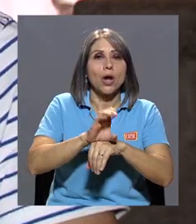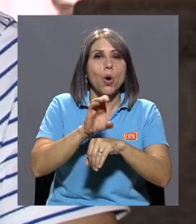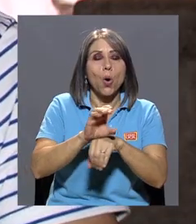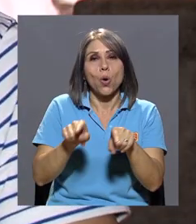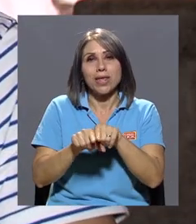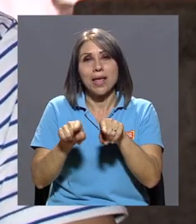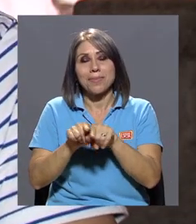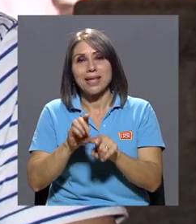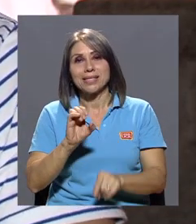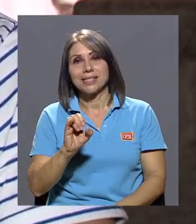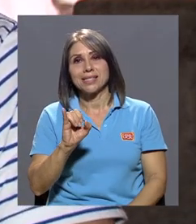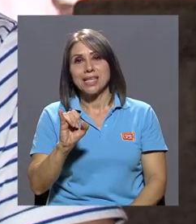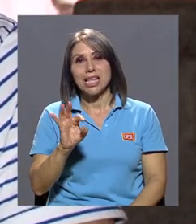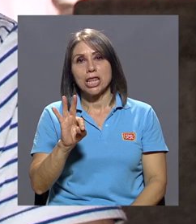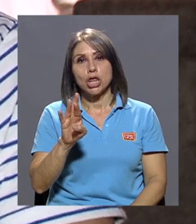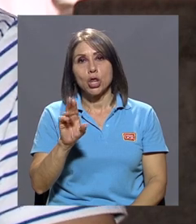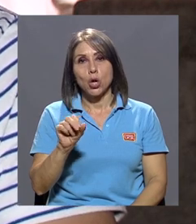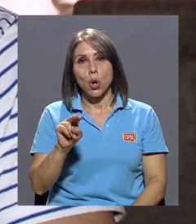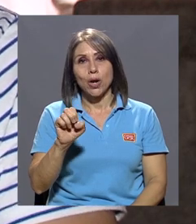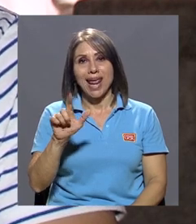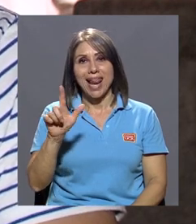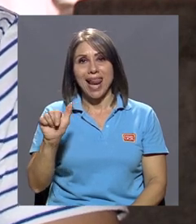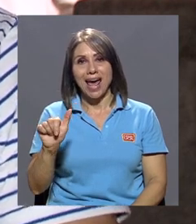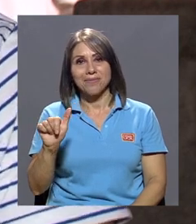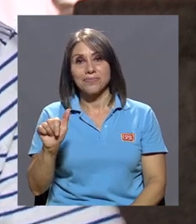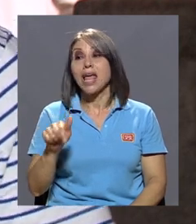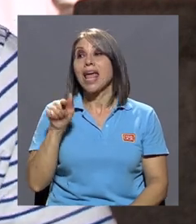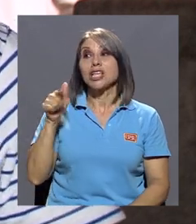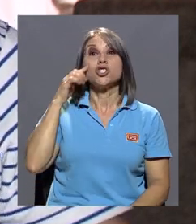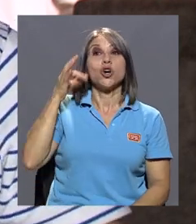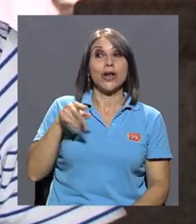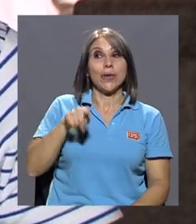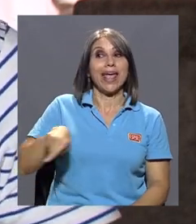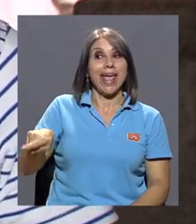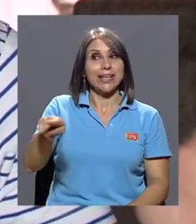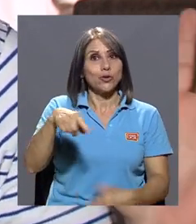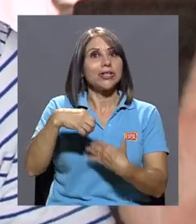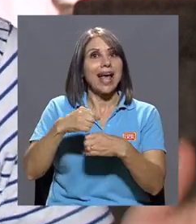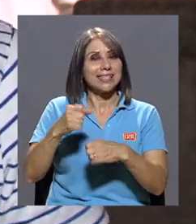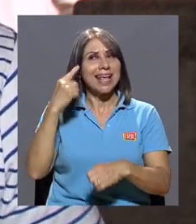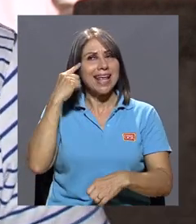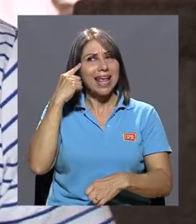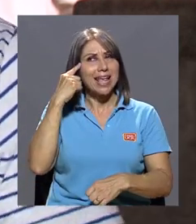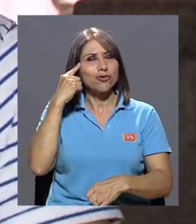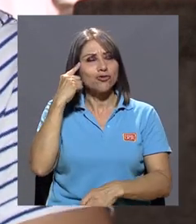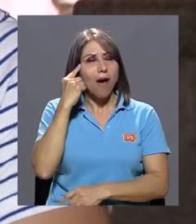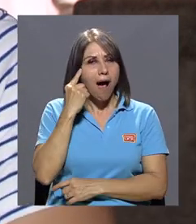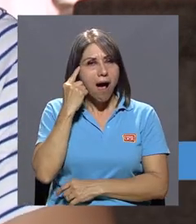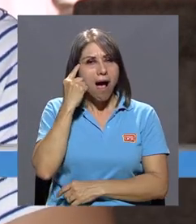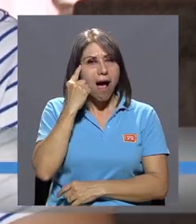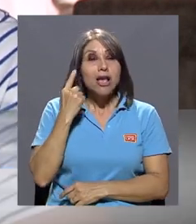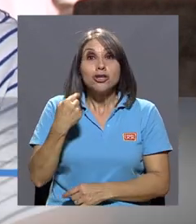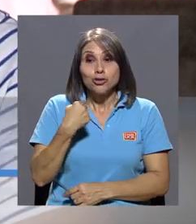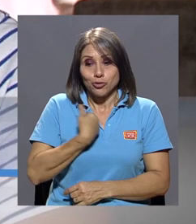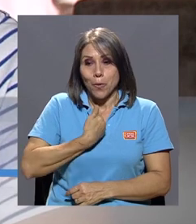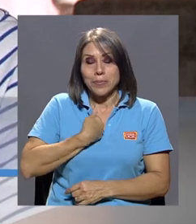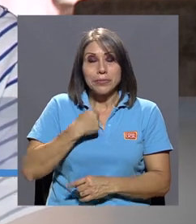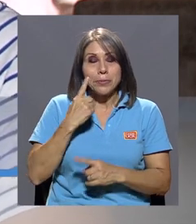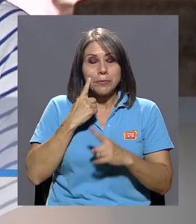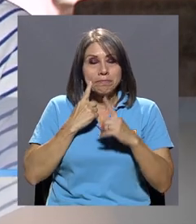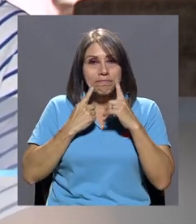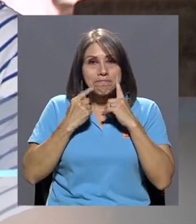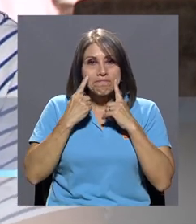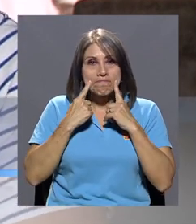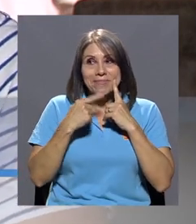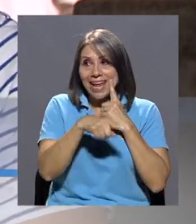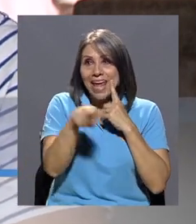tipo de actividades concientizan al estudiante y nos dimos cuenta en el momento acá. Yo mismo fui uno que solté las lágrimas en varios instantes y los